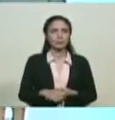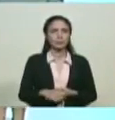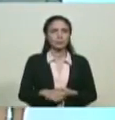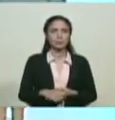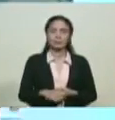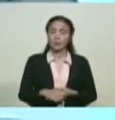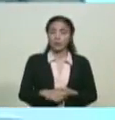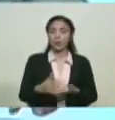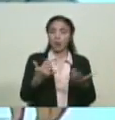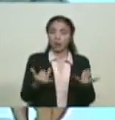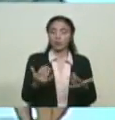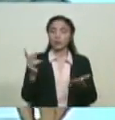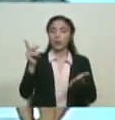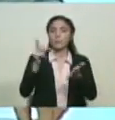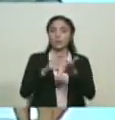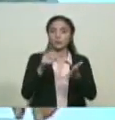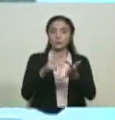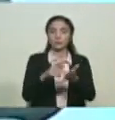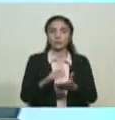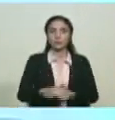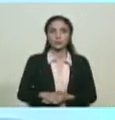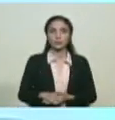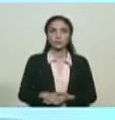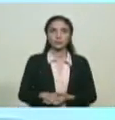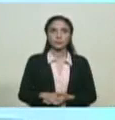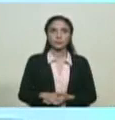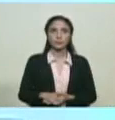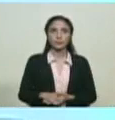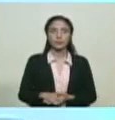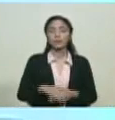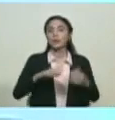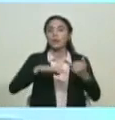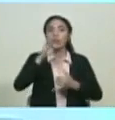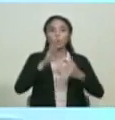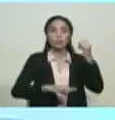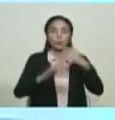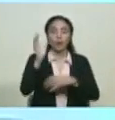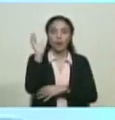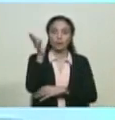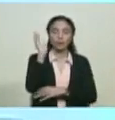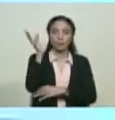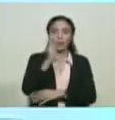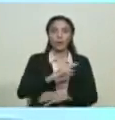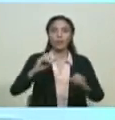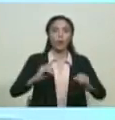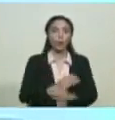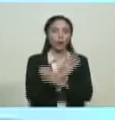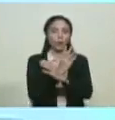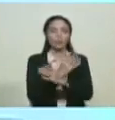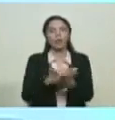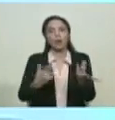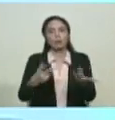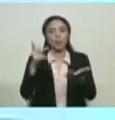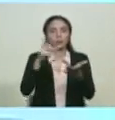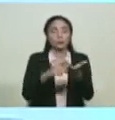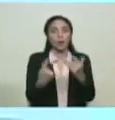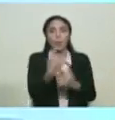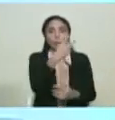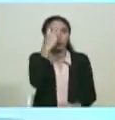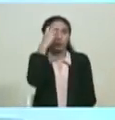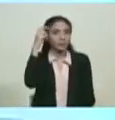él estaba participe en la última asamblea general de la oea que participa un canciller